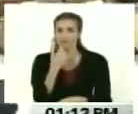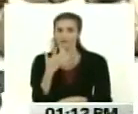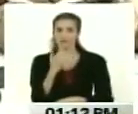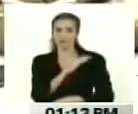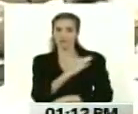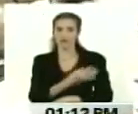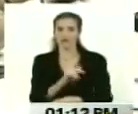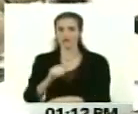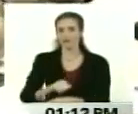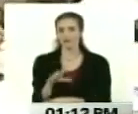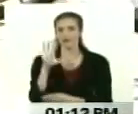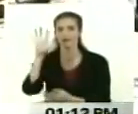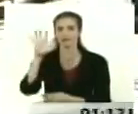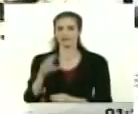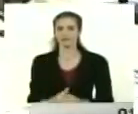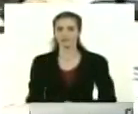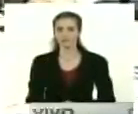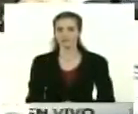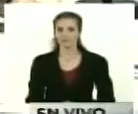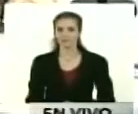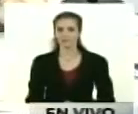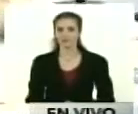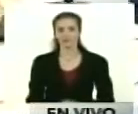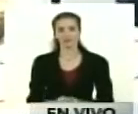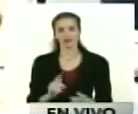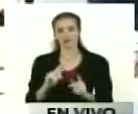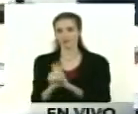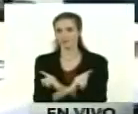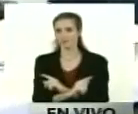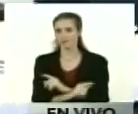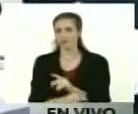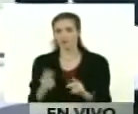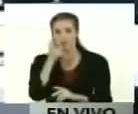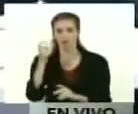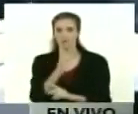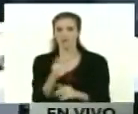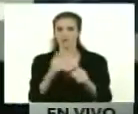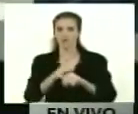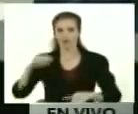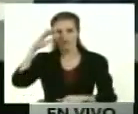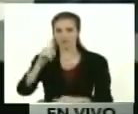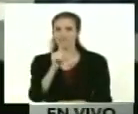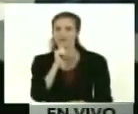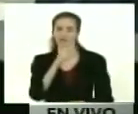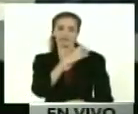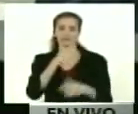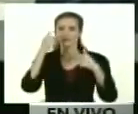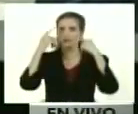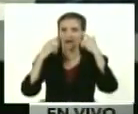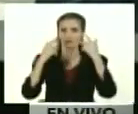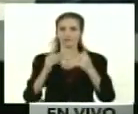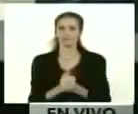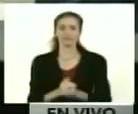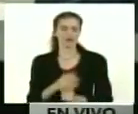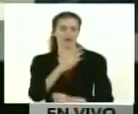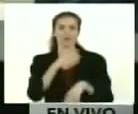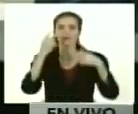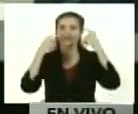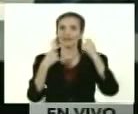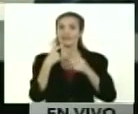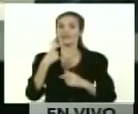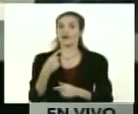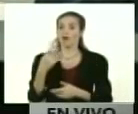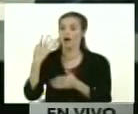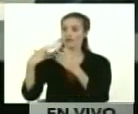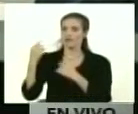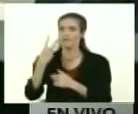fuerza en este país para voltear la tortilla con pueblo y fuerza armada, era el comandante Chávez. El comandante Chávez dijo